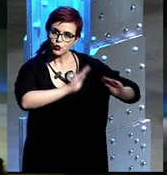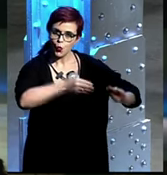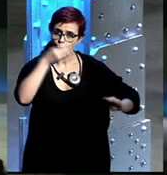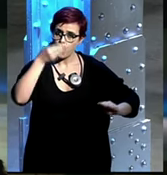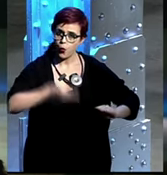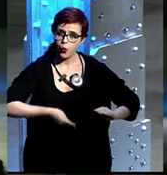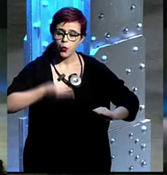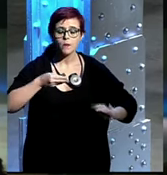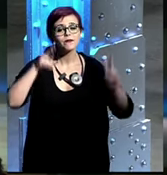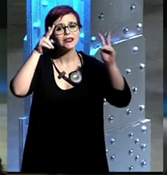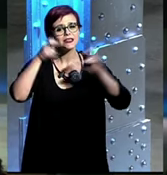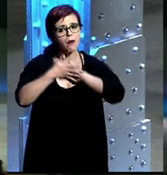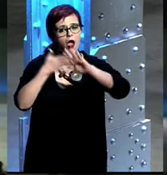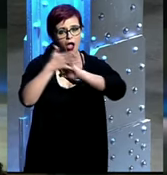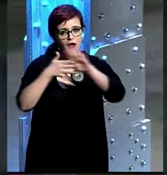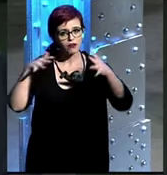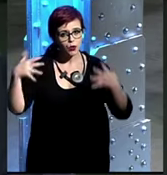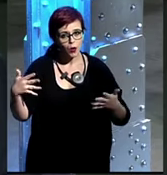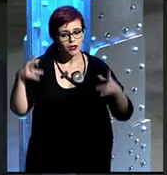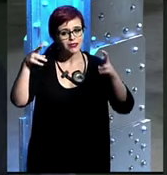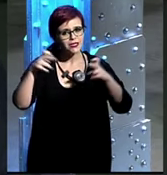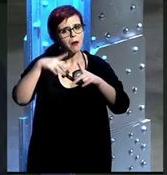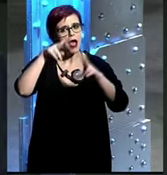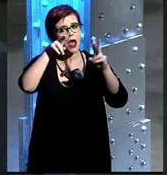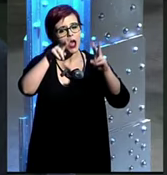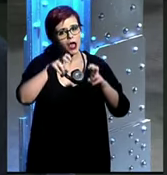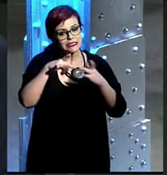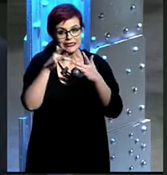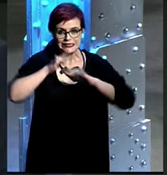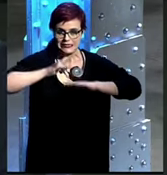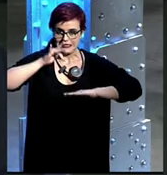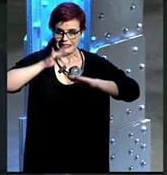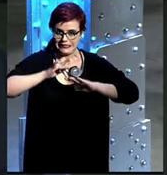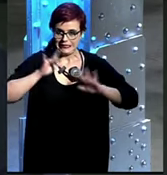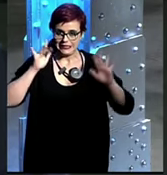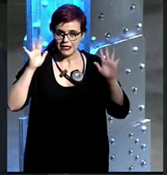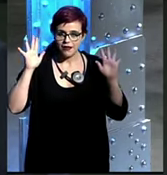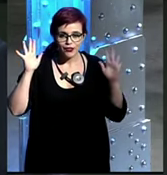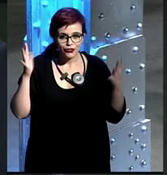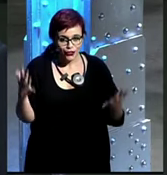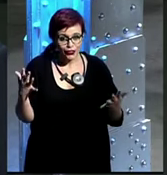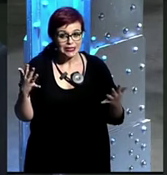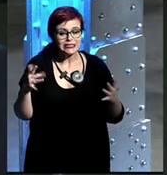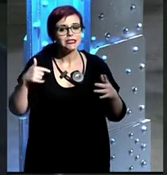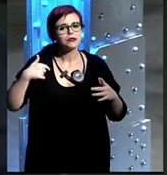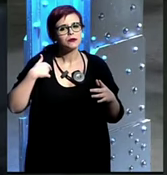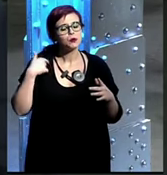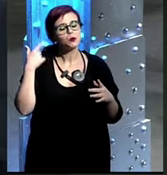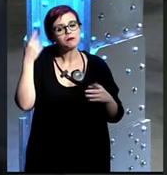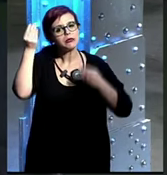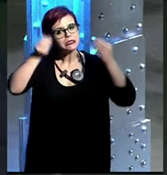que tratan de asuntos extremadamente delicados. Entonces yo desde el principio